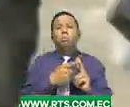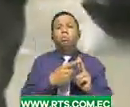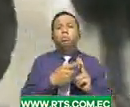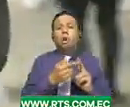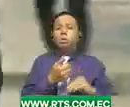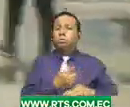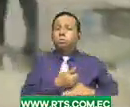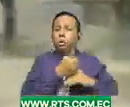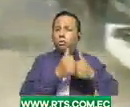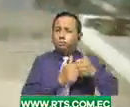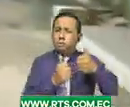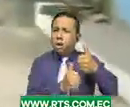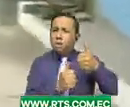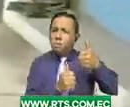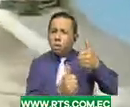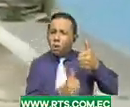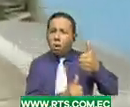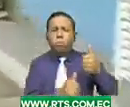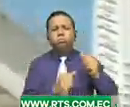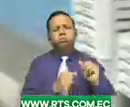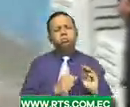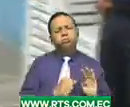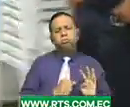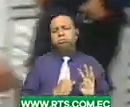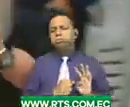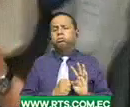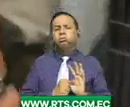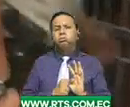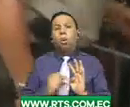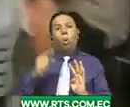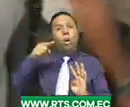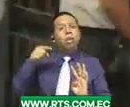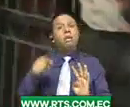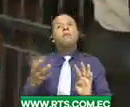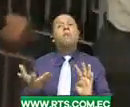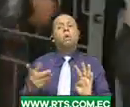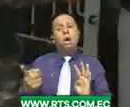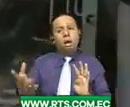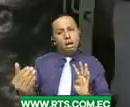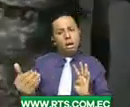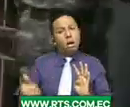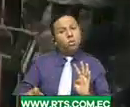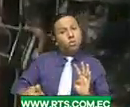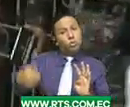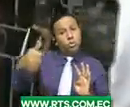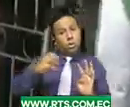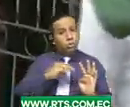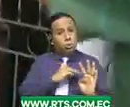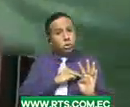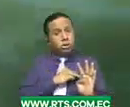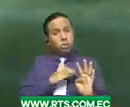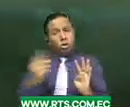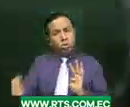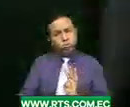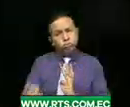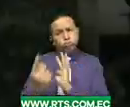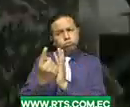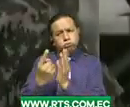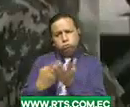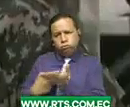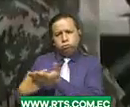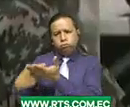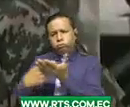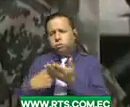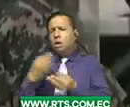comandante y subcomandante de ese distrito, con la finalidad de coordinar acciones encaminadas al control de la violencia. Se